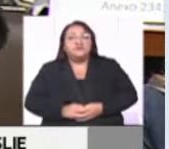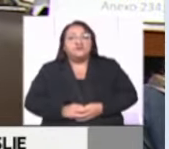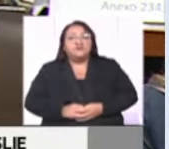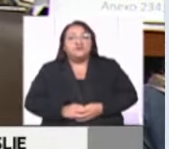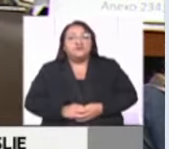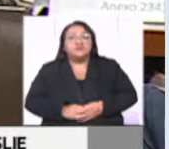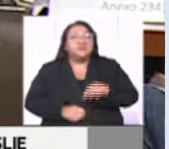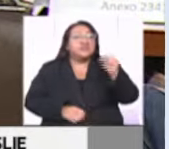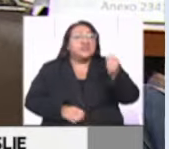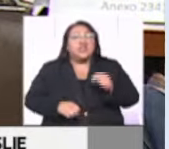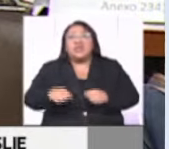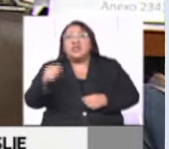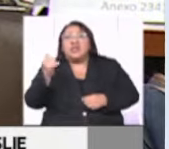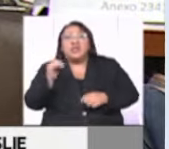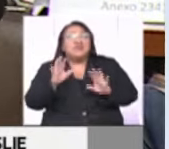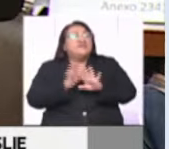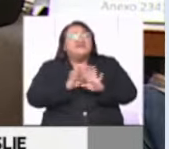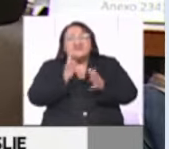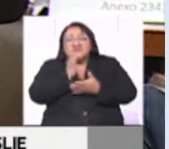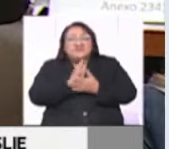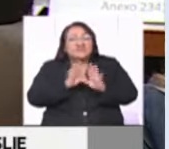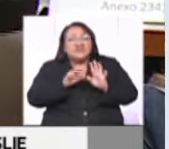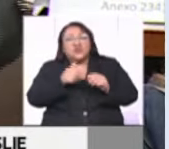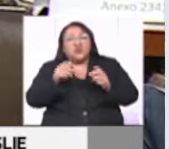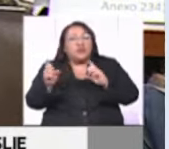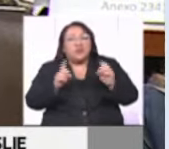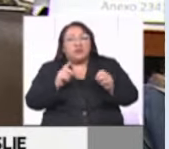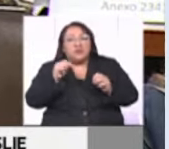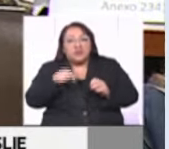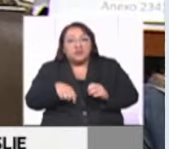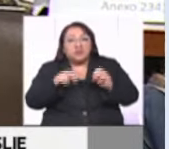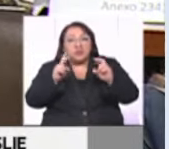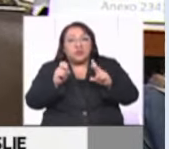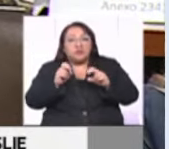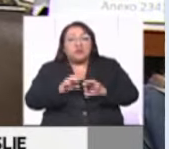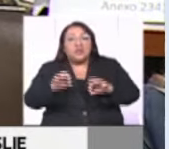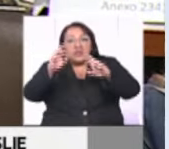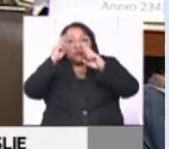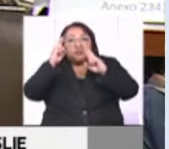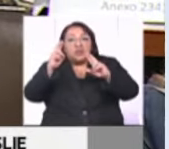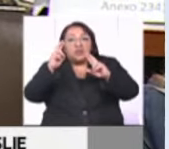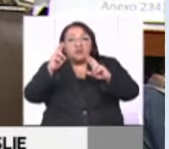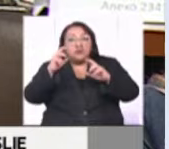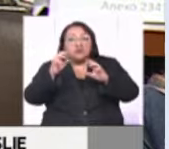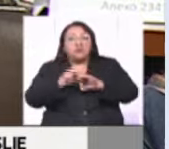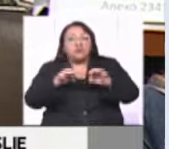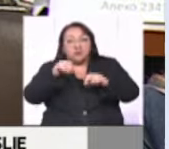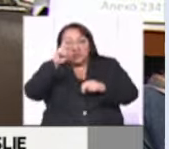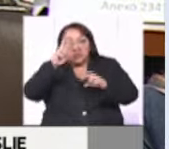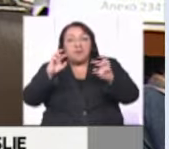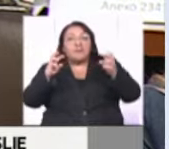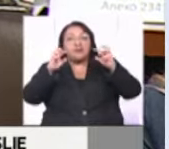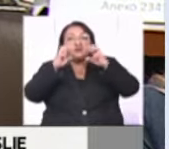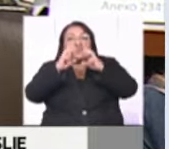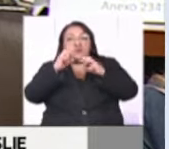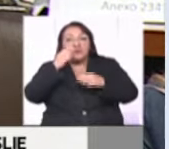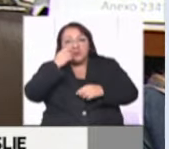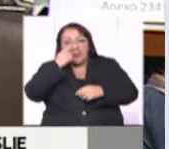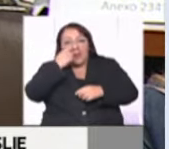centro, la derecha, no, ni mucho menos. Eso está para otro tipo de debates. Este es un tema de respeto a los intereses de Machu Picchu